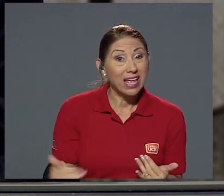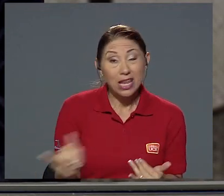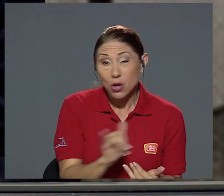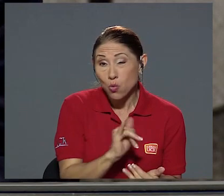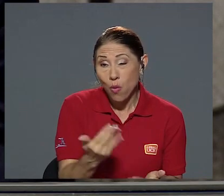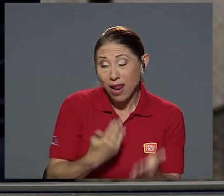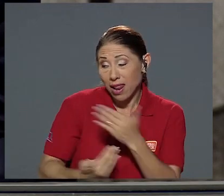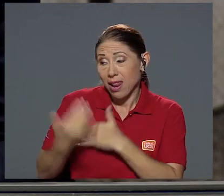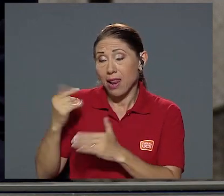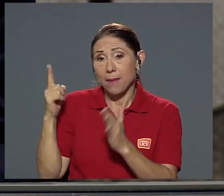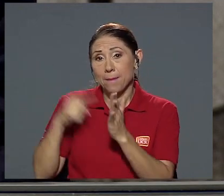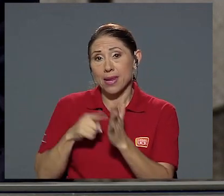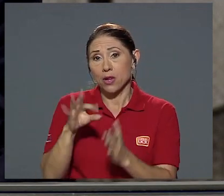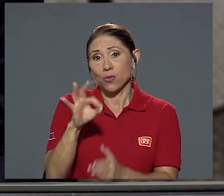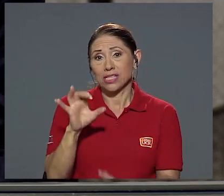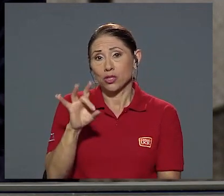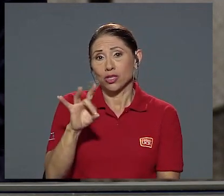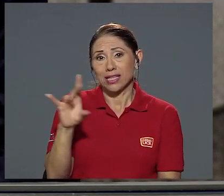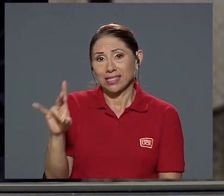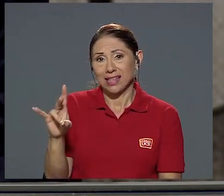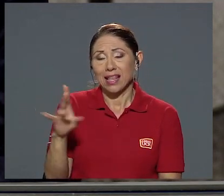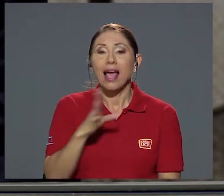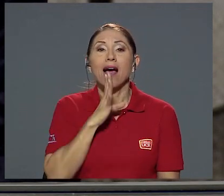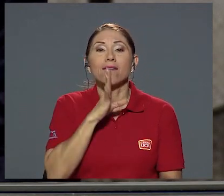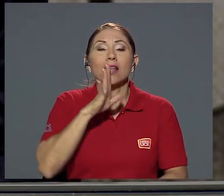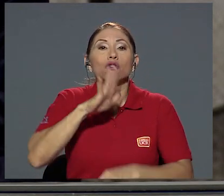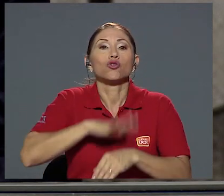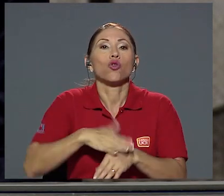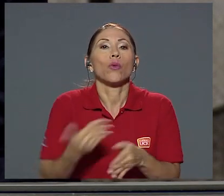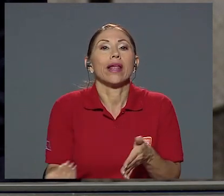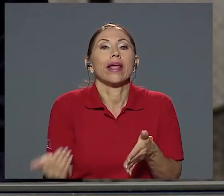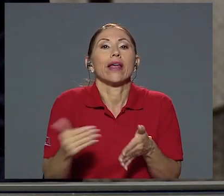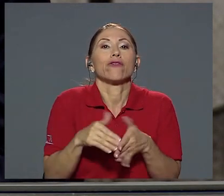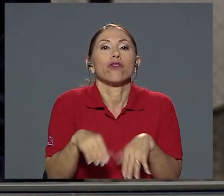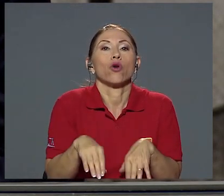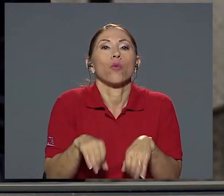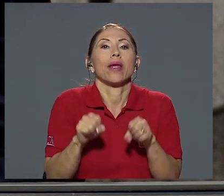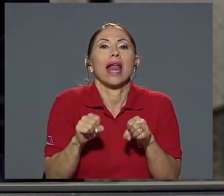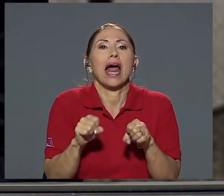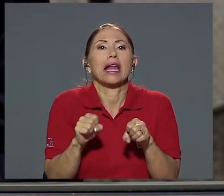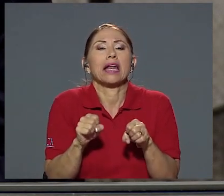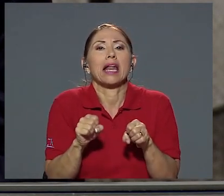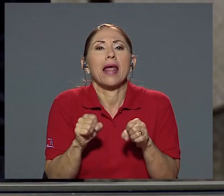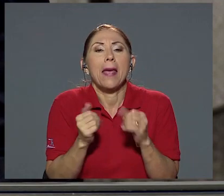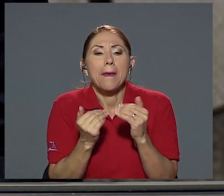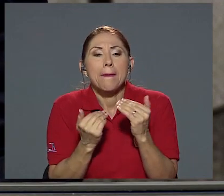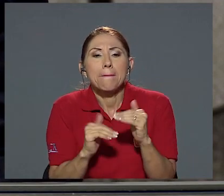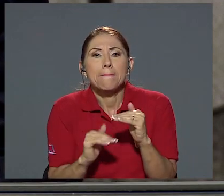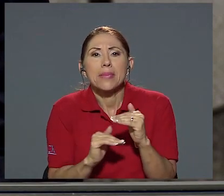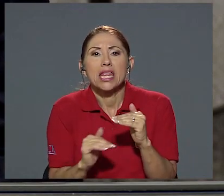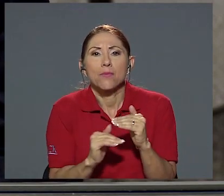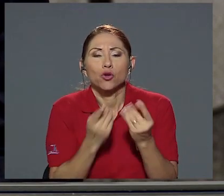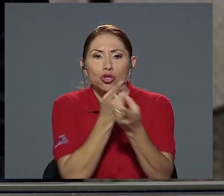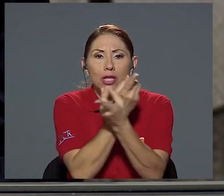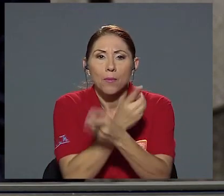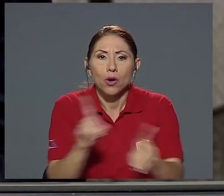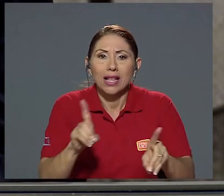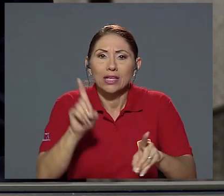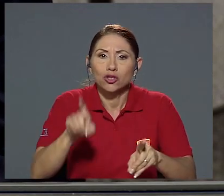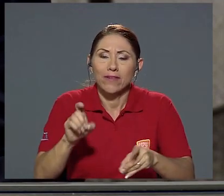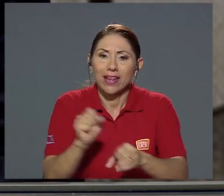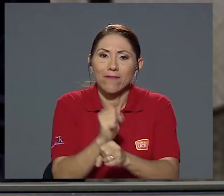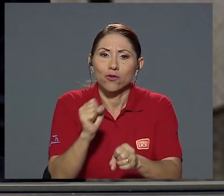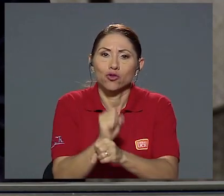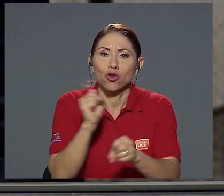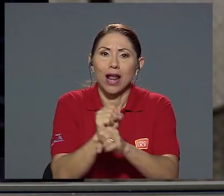1987, hablando nuevamente de recuperar mínimos democráticos con los que deberían funcionar la